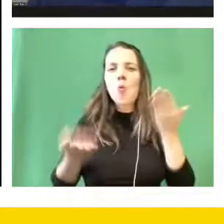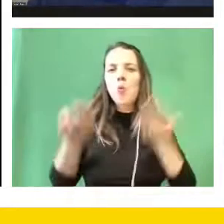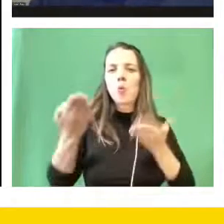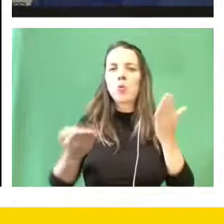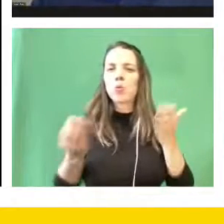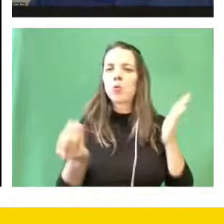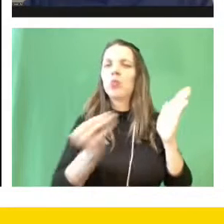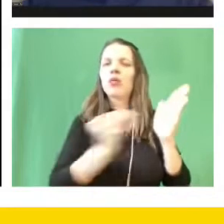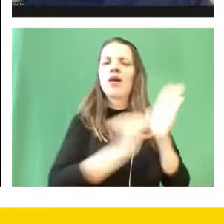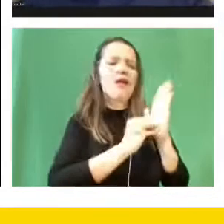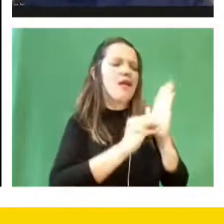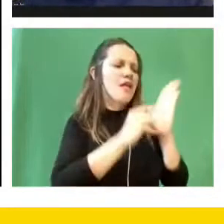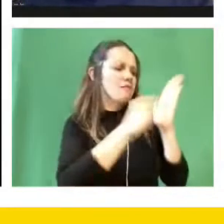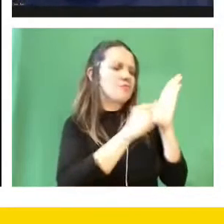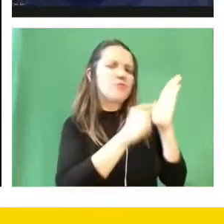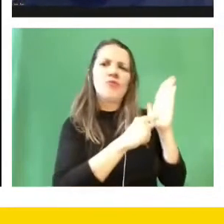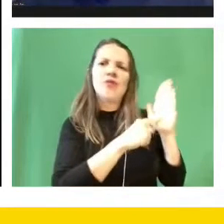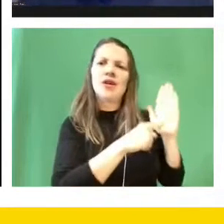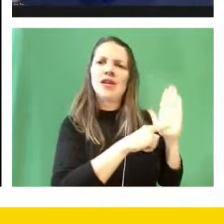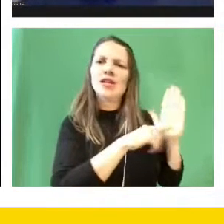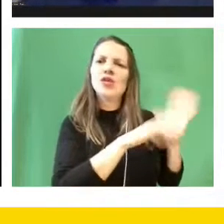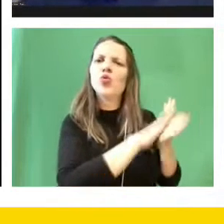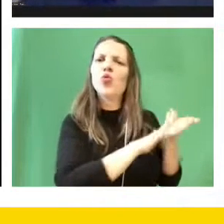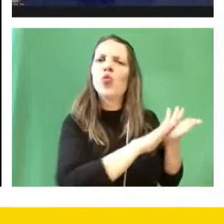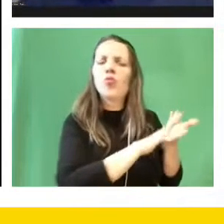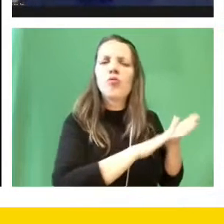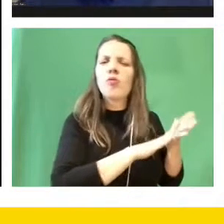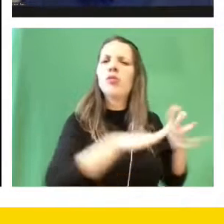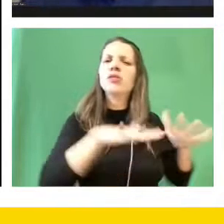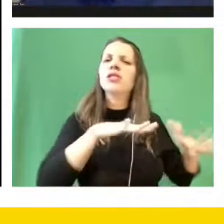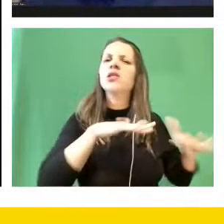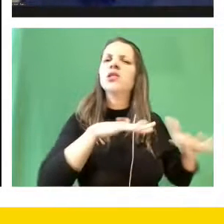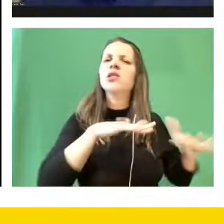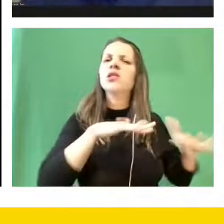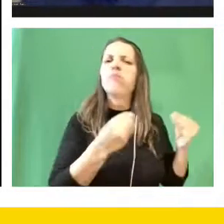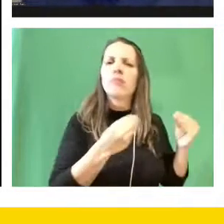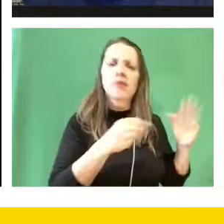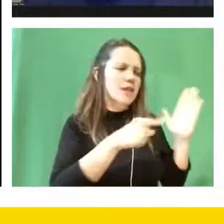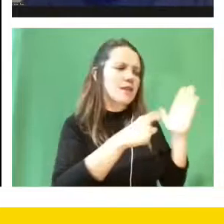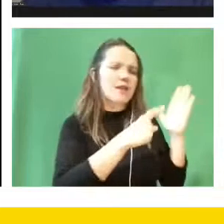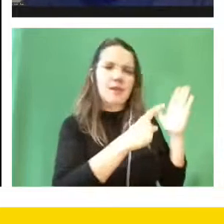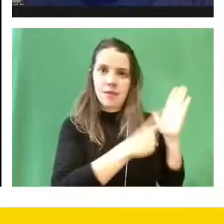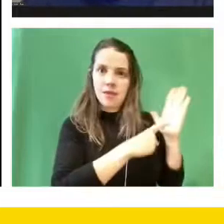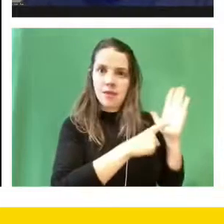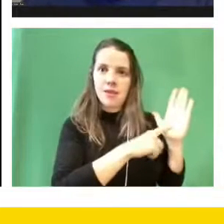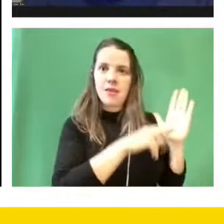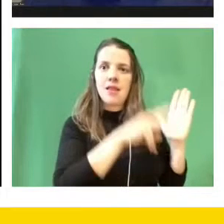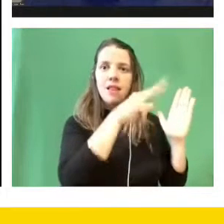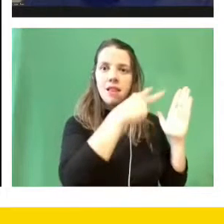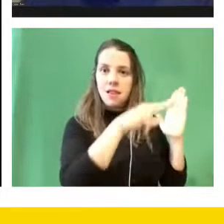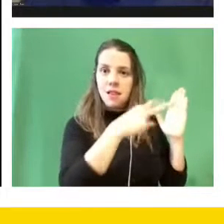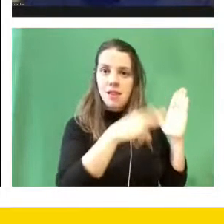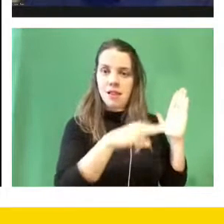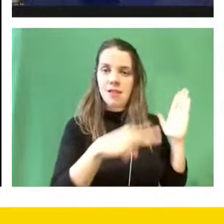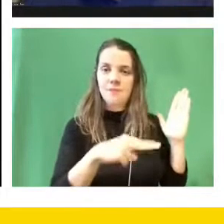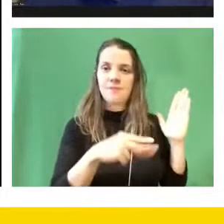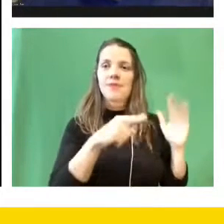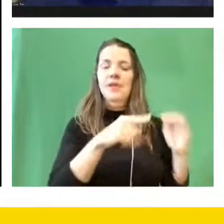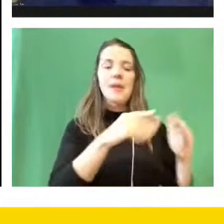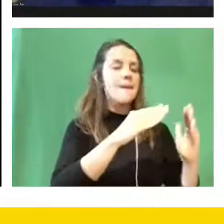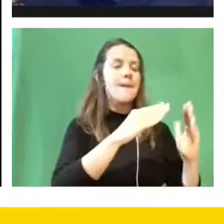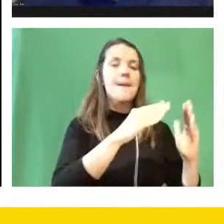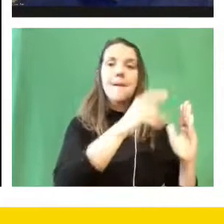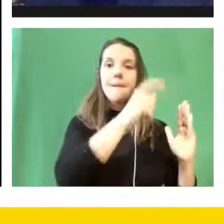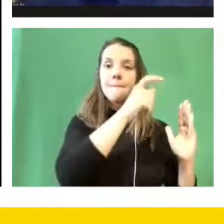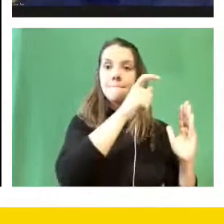hacerse. Entonces, en este artículo, que lo voy a leer sucintamente, dice: todo condominio deberá tener un plan de emergencia ante